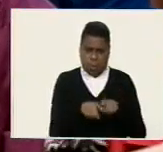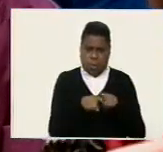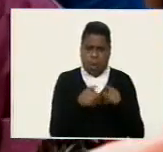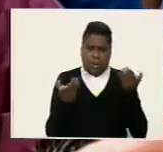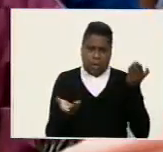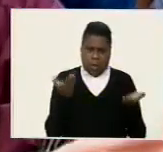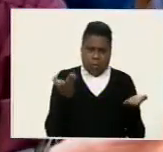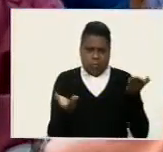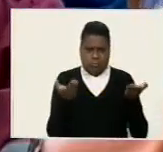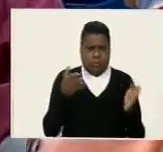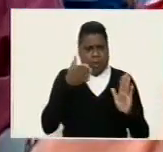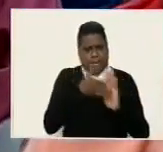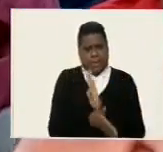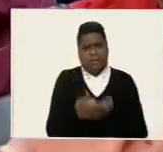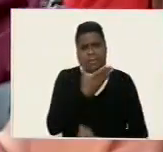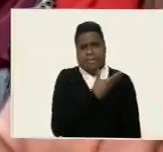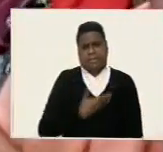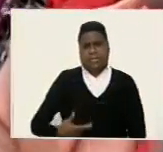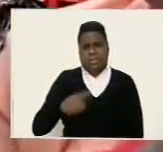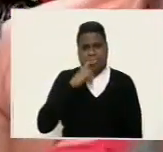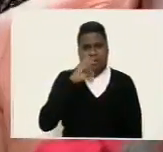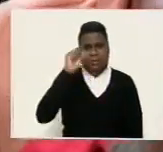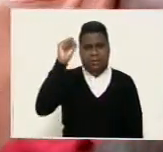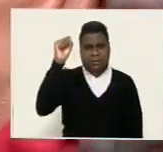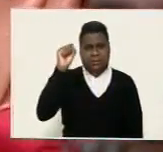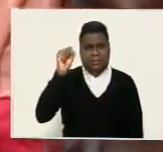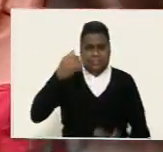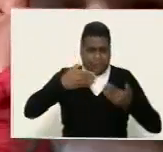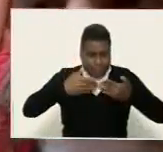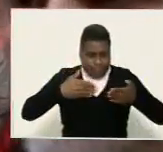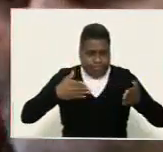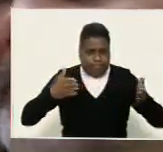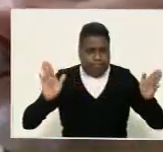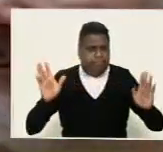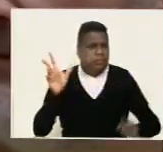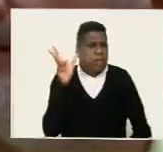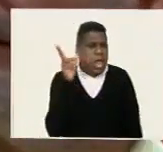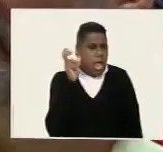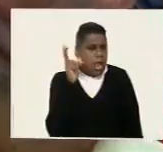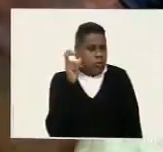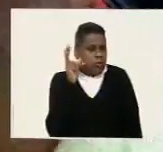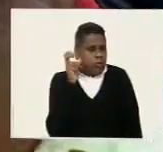presidente Maduro, y es abrir la posibilidad de unir al pueblo.